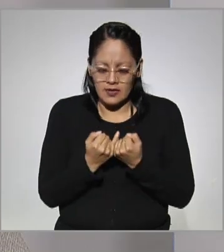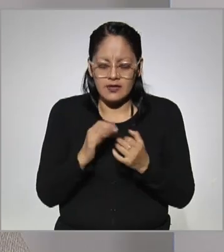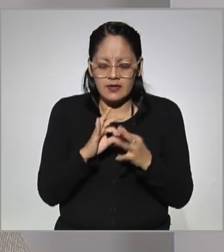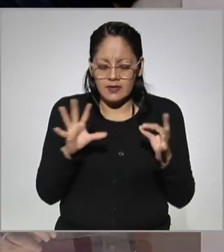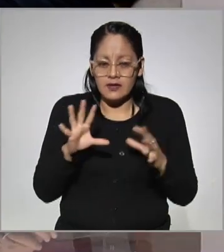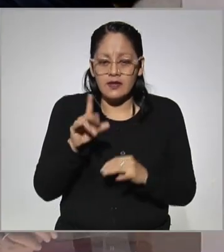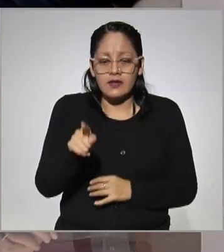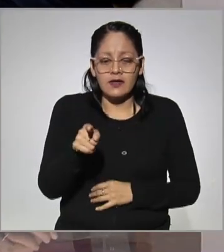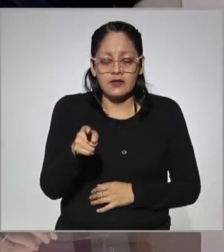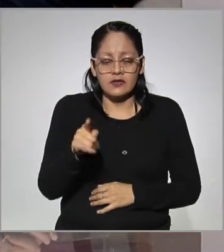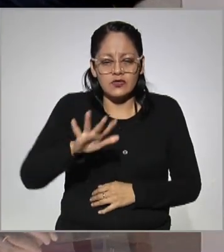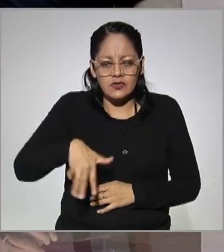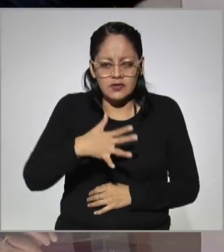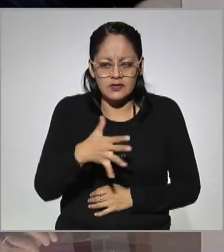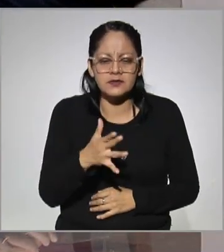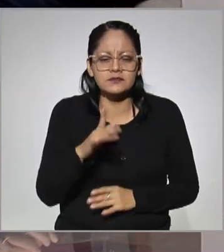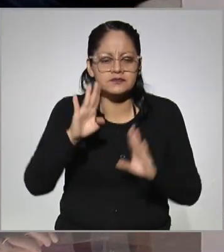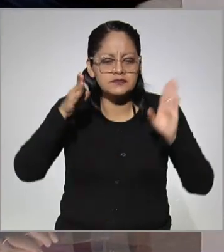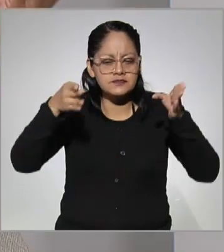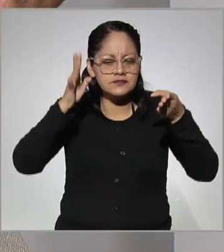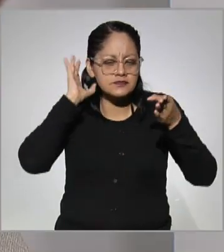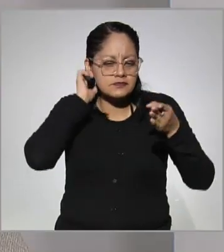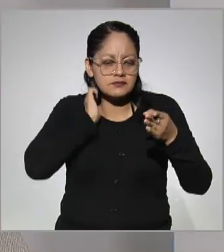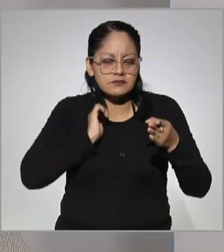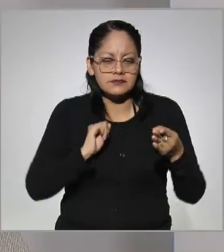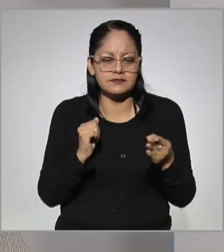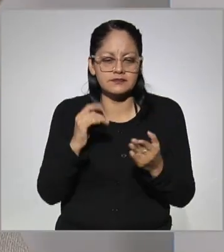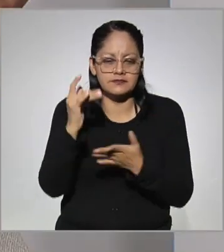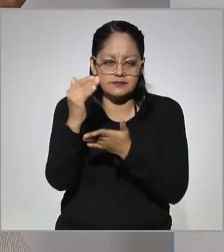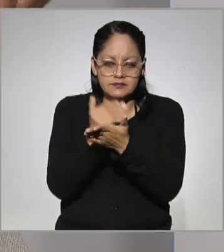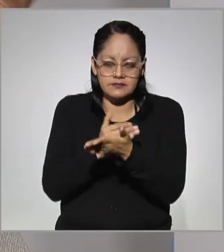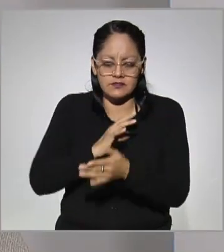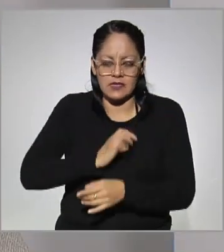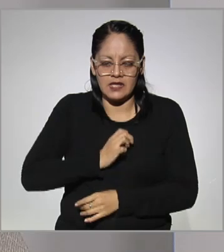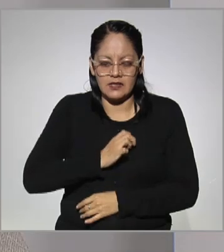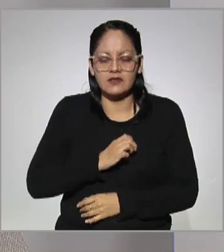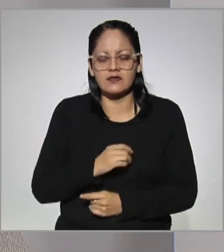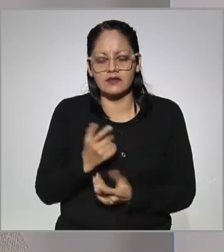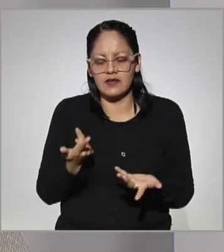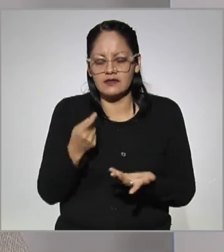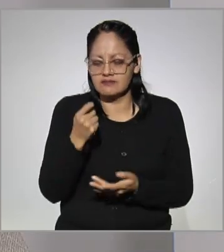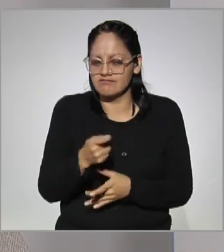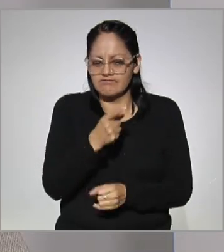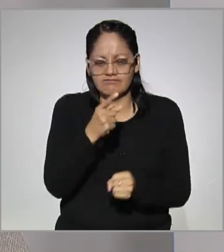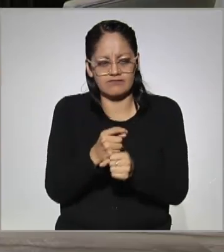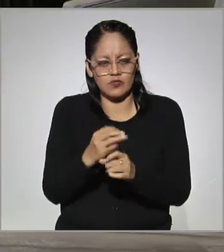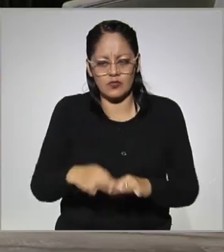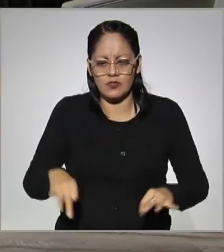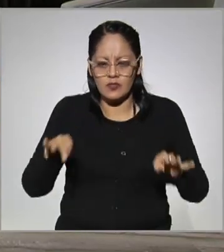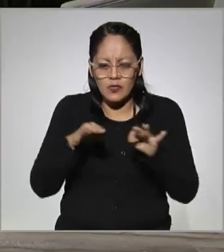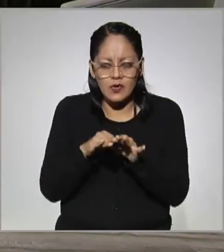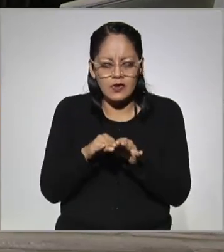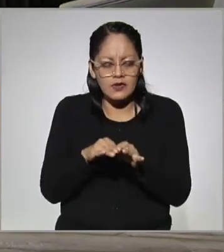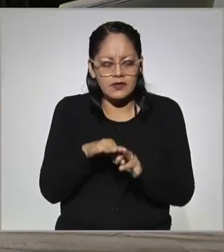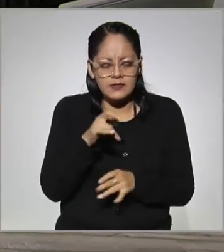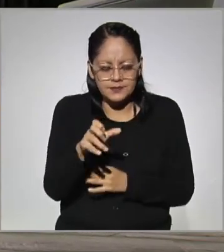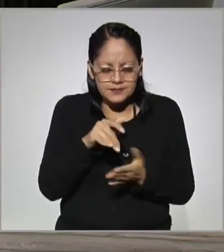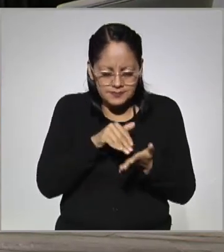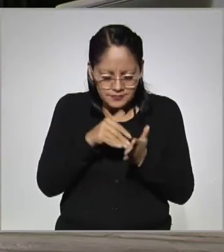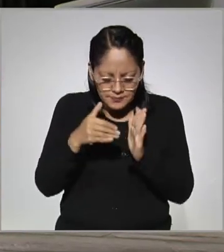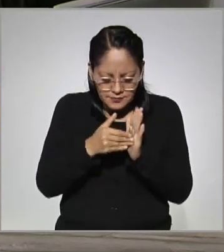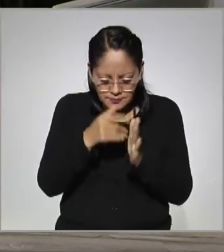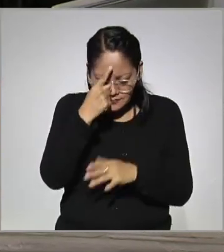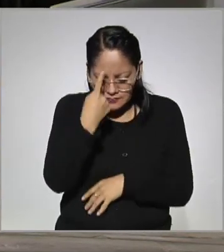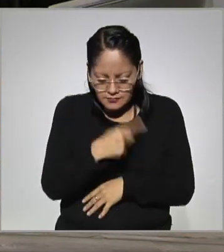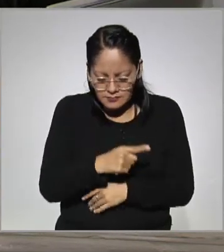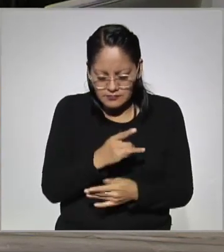estamos buscando, ¿no? Y a lo que vamos enfocados es a disminuir el cáncer, ¿no? O sea, que es la principal o de las principales estrategias que